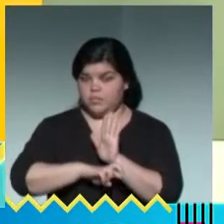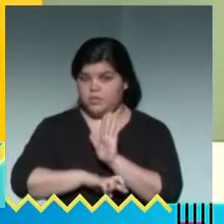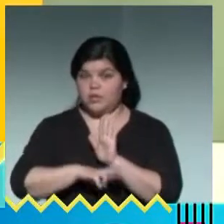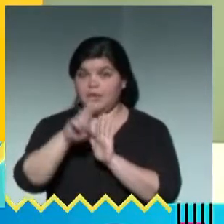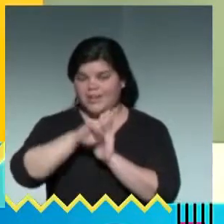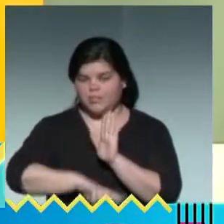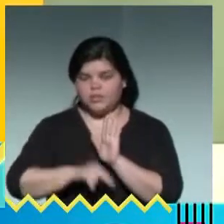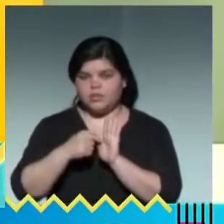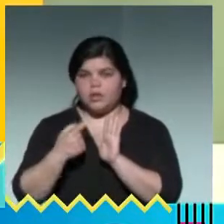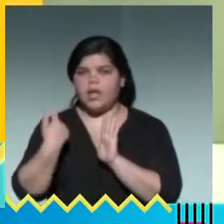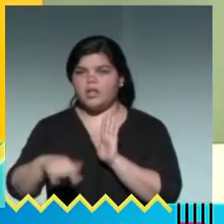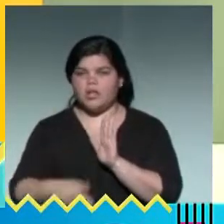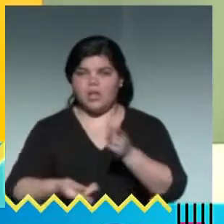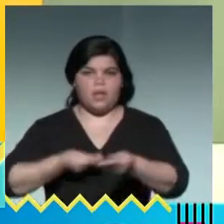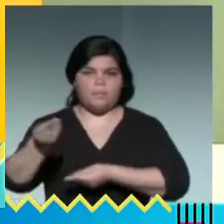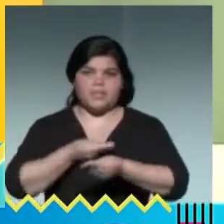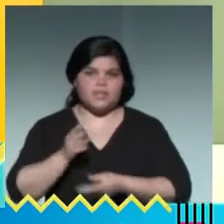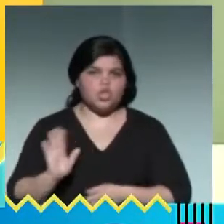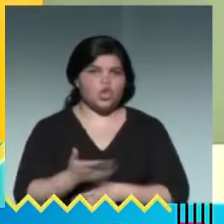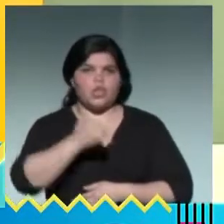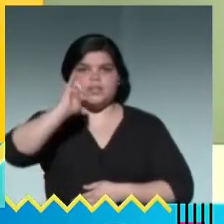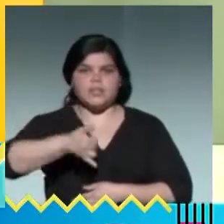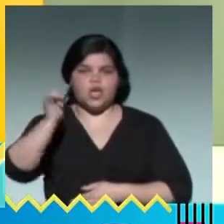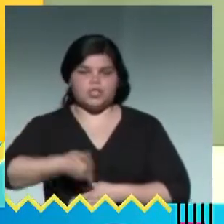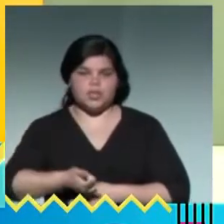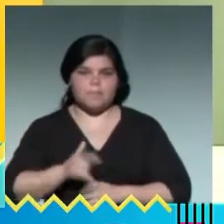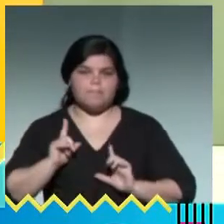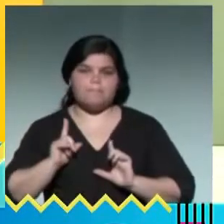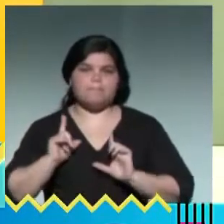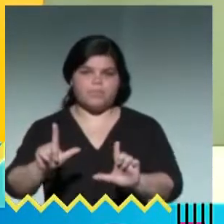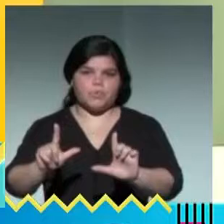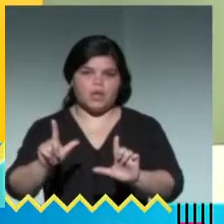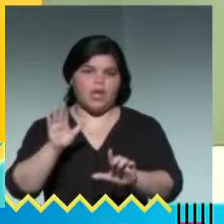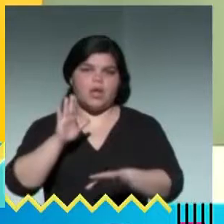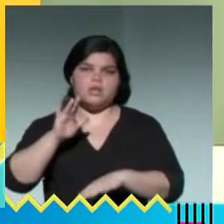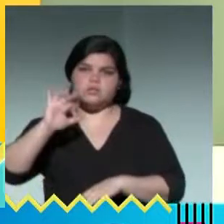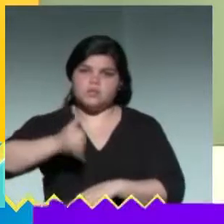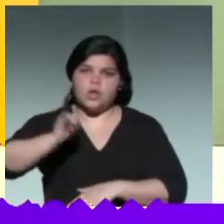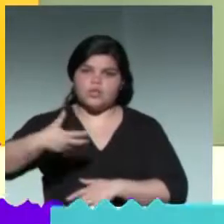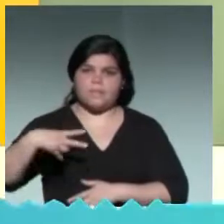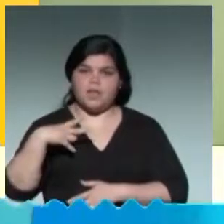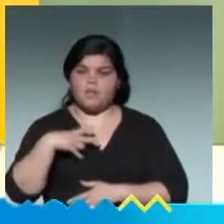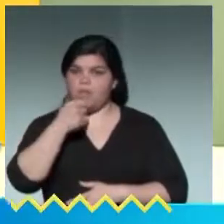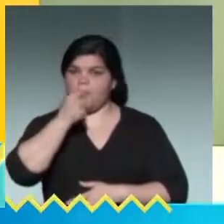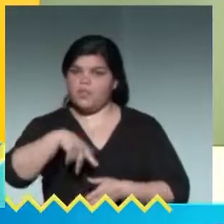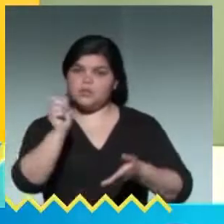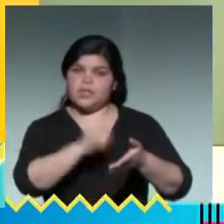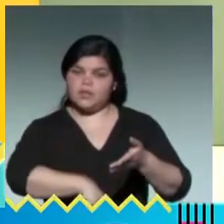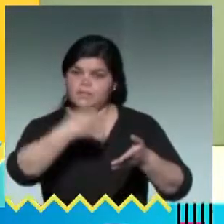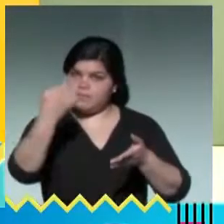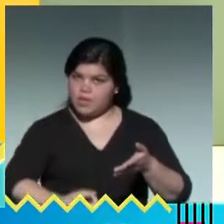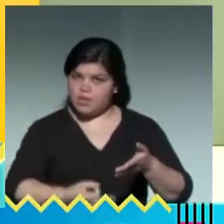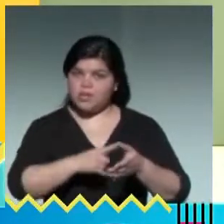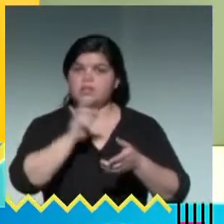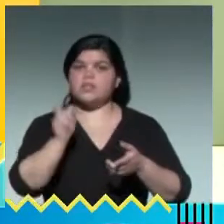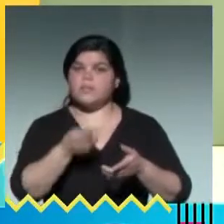toda empresa, sea de donde sea, se tiene que constituir con una persona jurídica privada en la provincia de Mendoza, inscribirse como tal, inscribirse en los